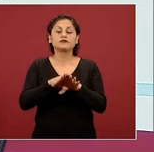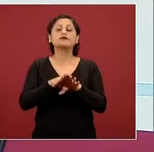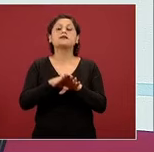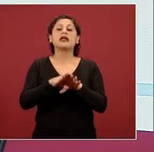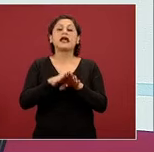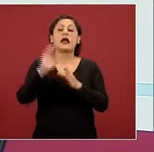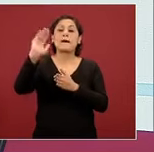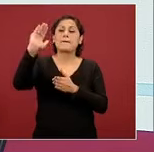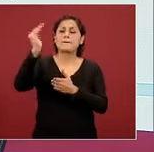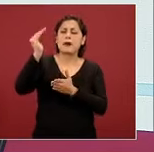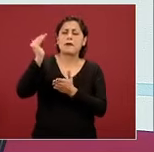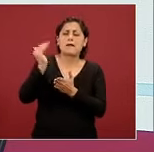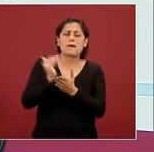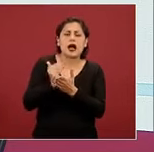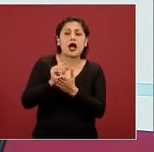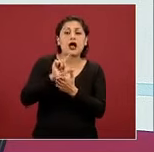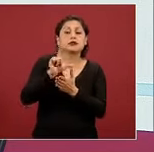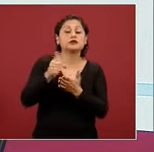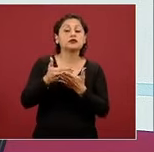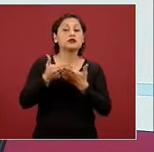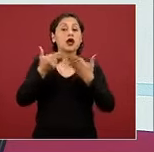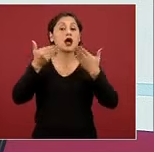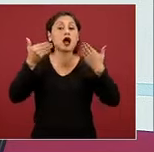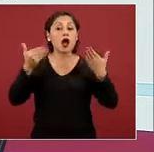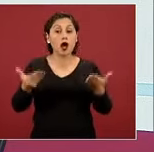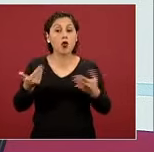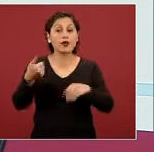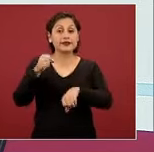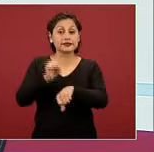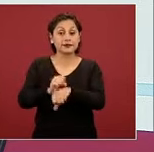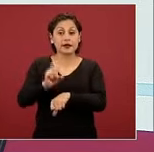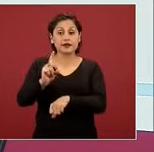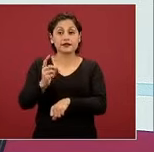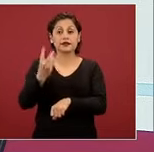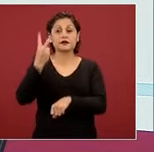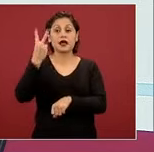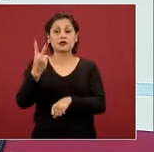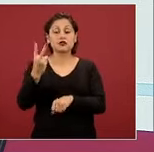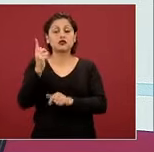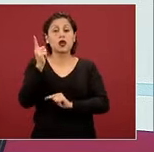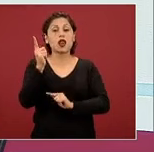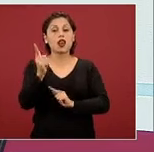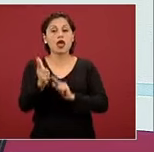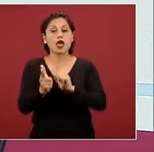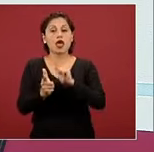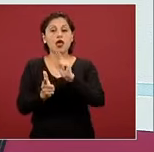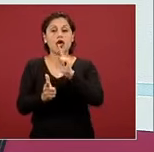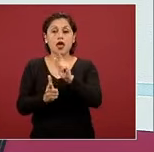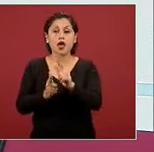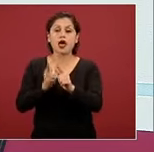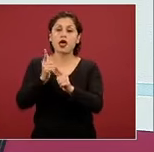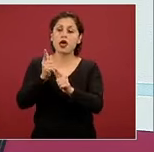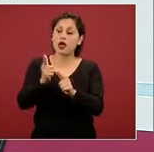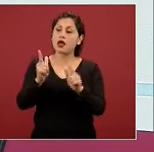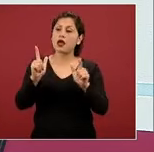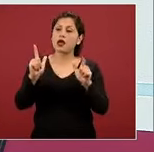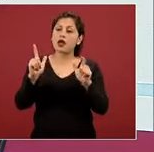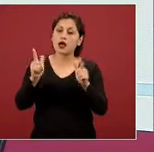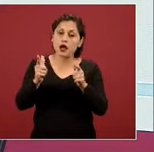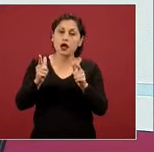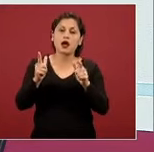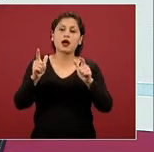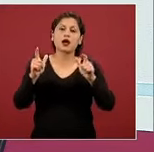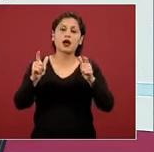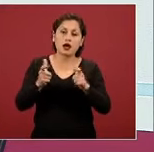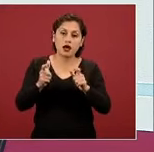de la epidemia. ¿Cuándo empezó a ocurrir eso? En la semana 32 se disminuyó y después se disminuyó muy